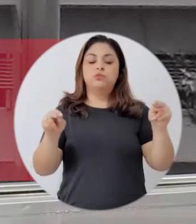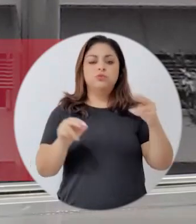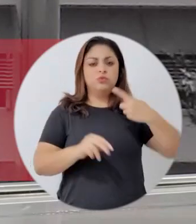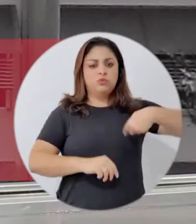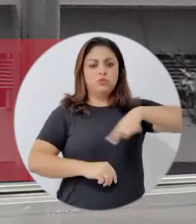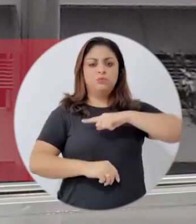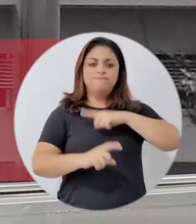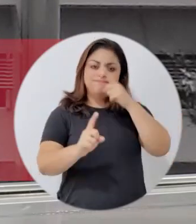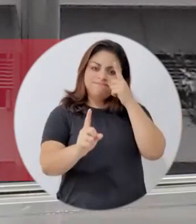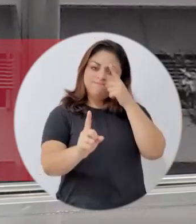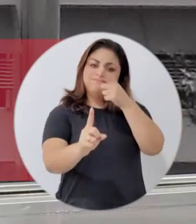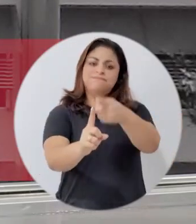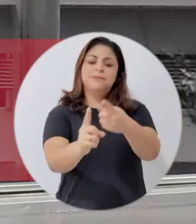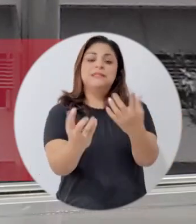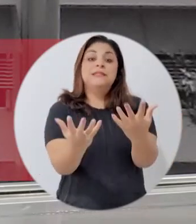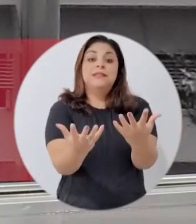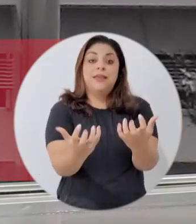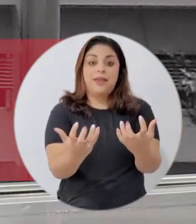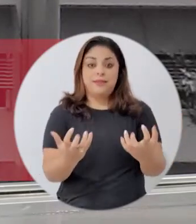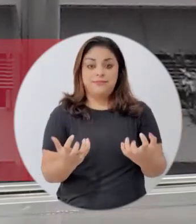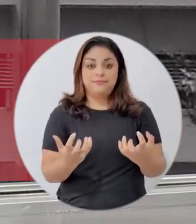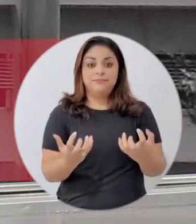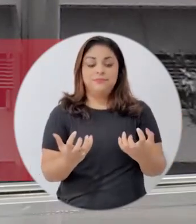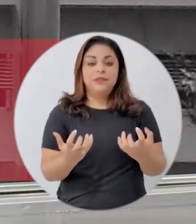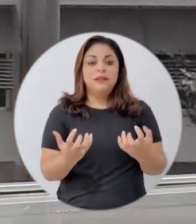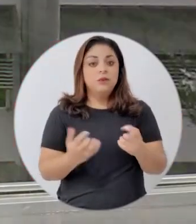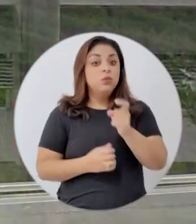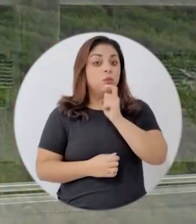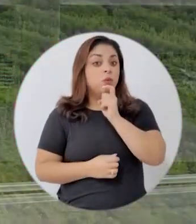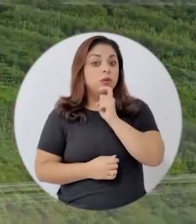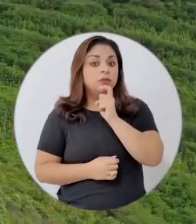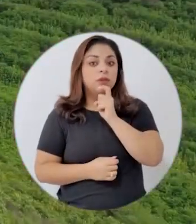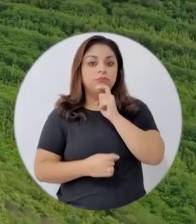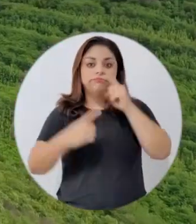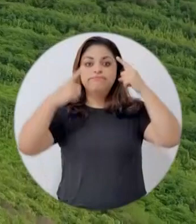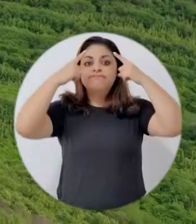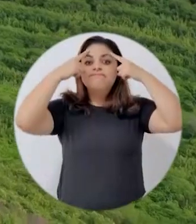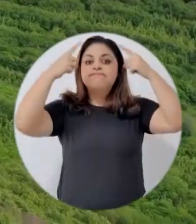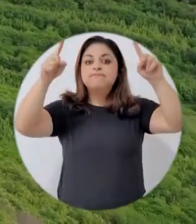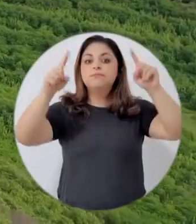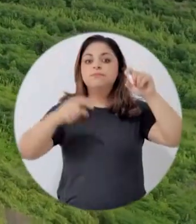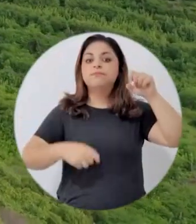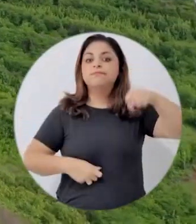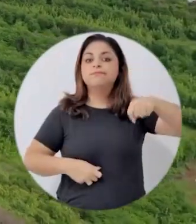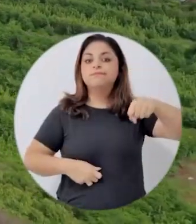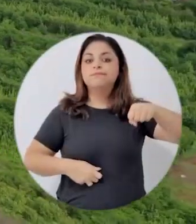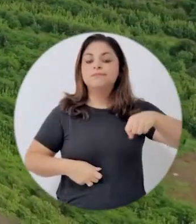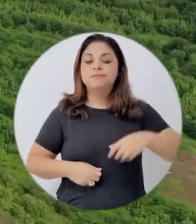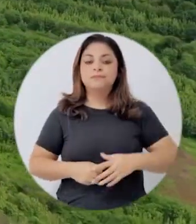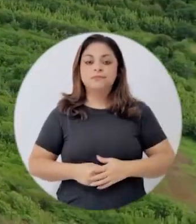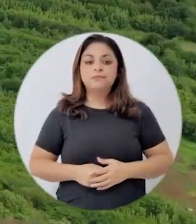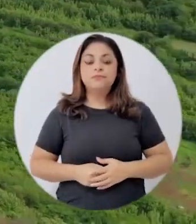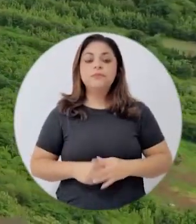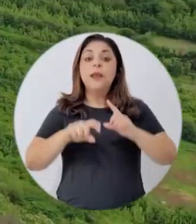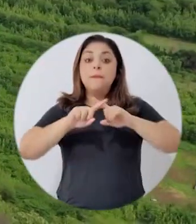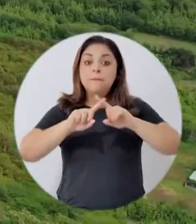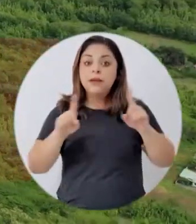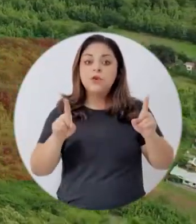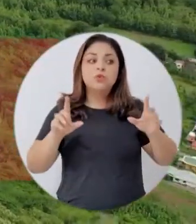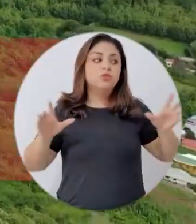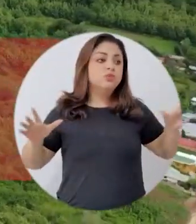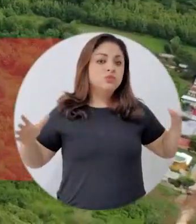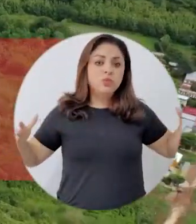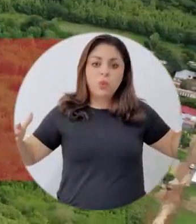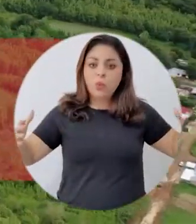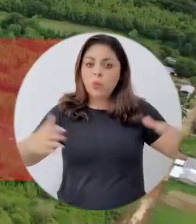que se ha discutido mucho y que cuesta mucho alcanzar, pero que al sumarnos